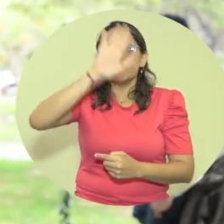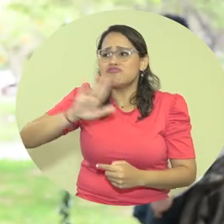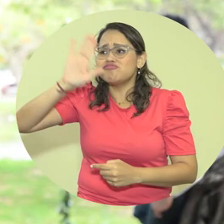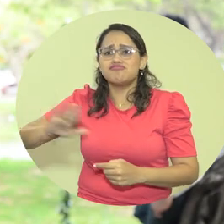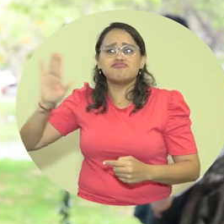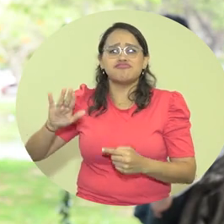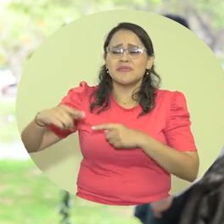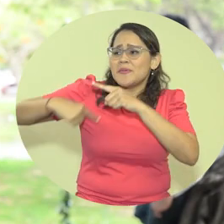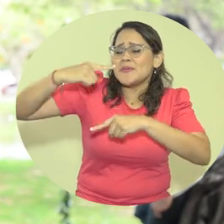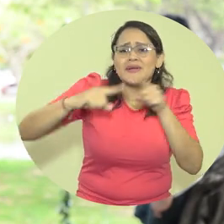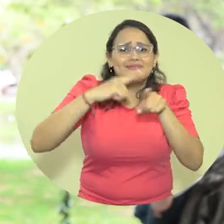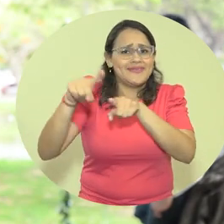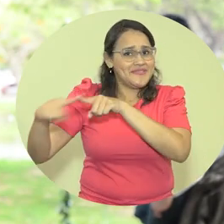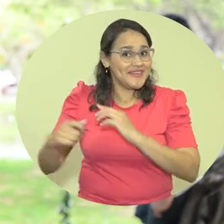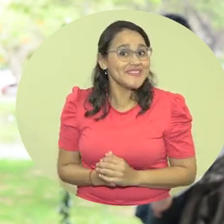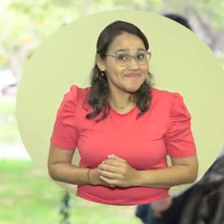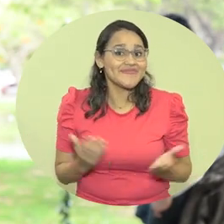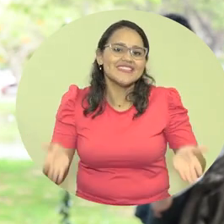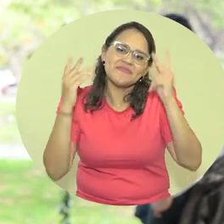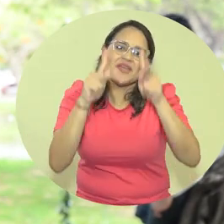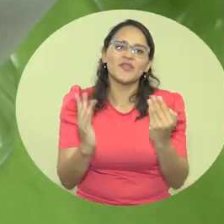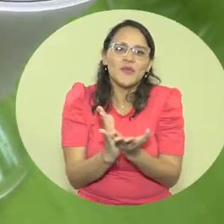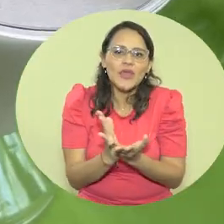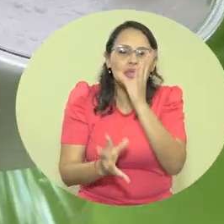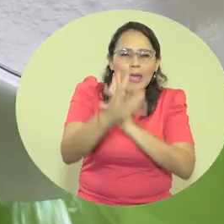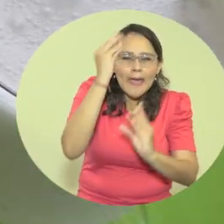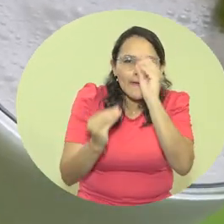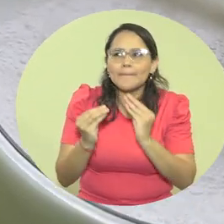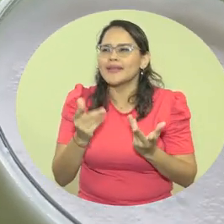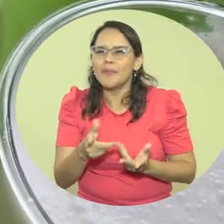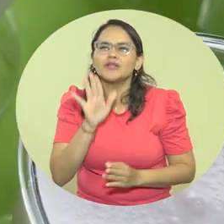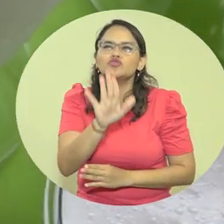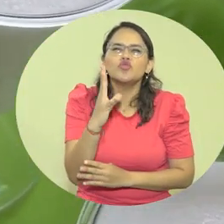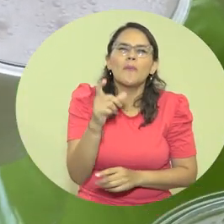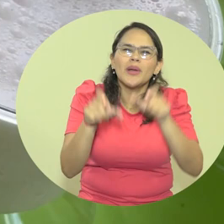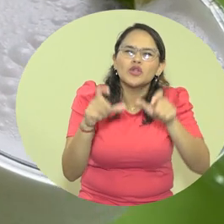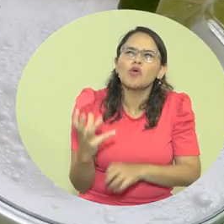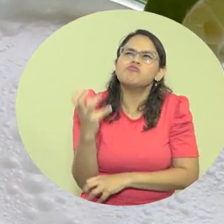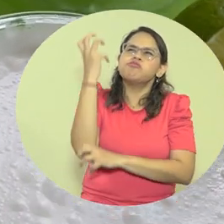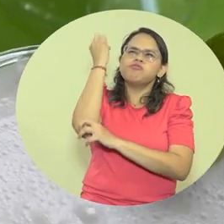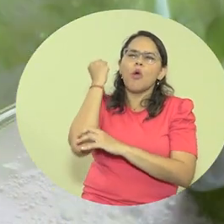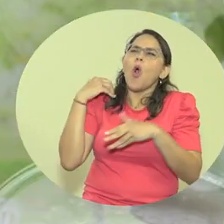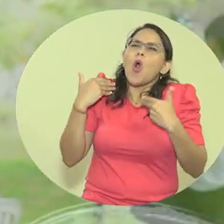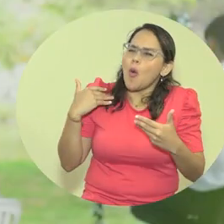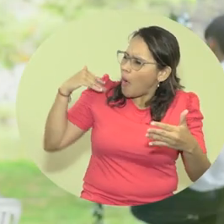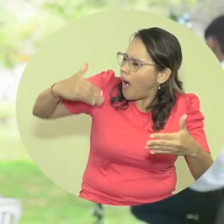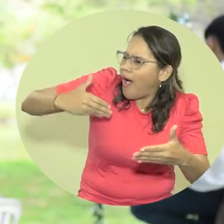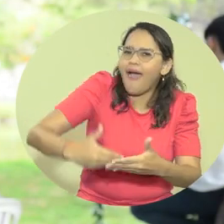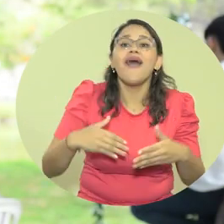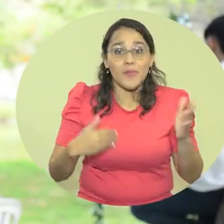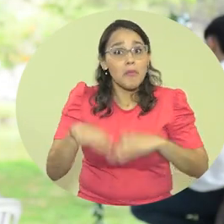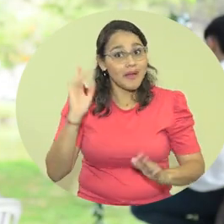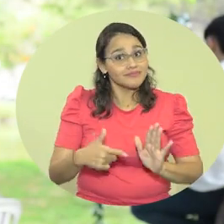la universidad con el ánimo que los estudiantes se empapen de lo que tiene que ver con sus ancestros, que son muchachos muy dedicados, apenas